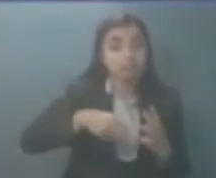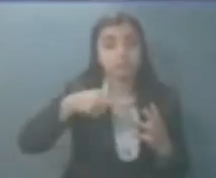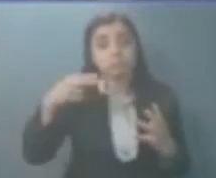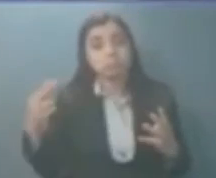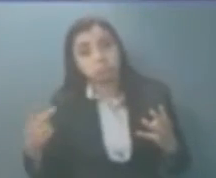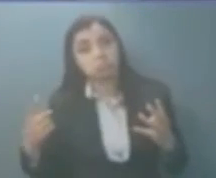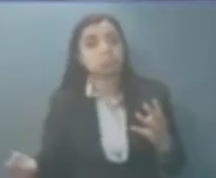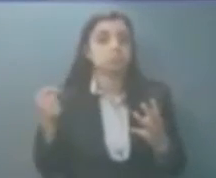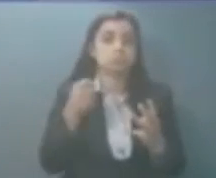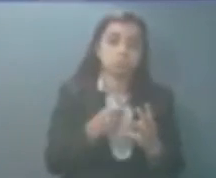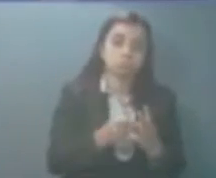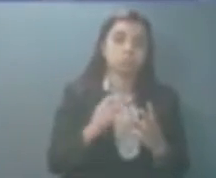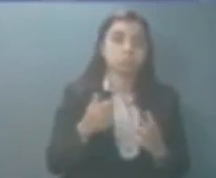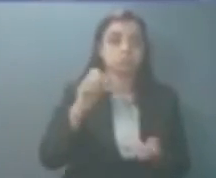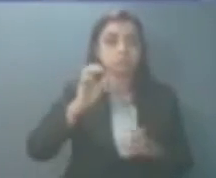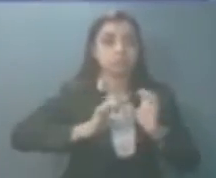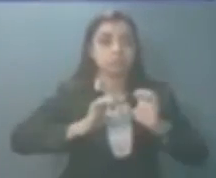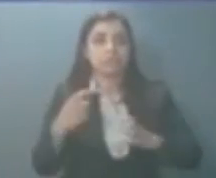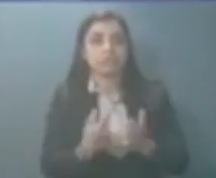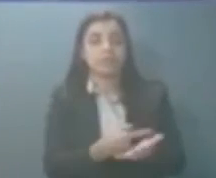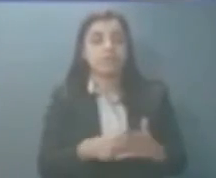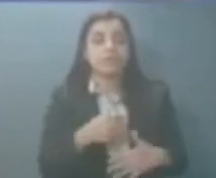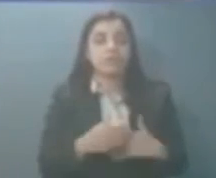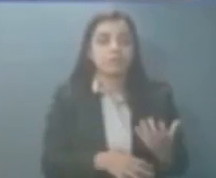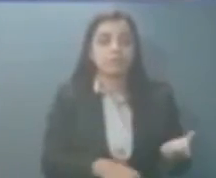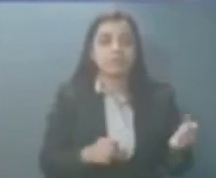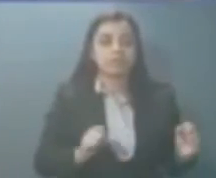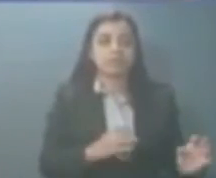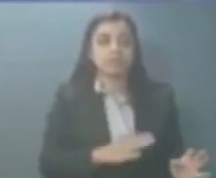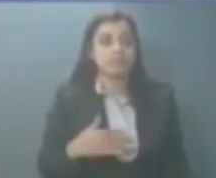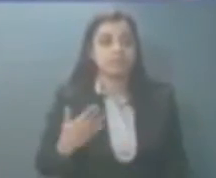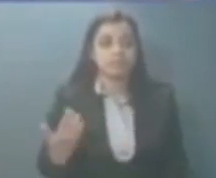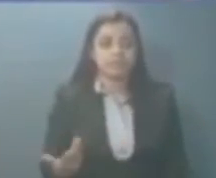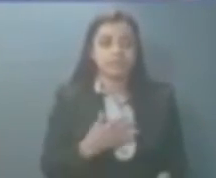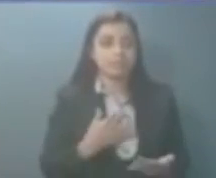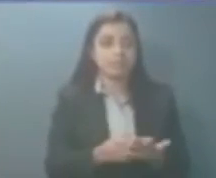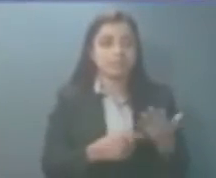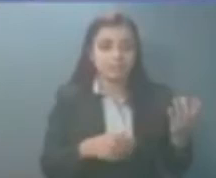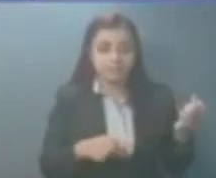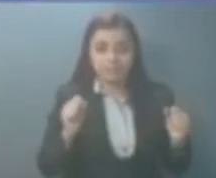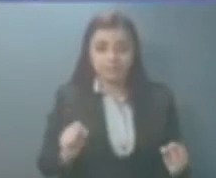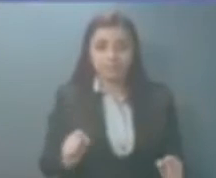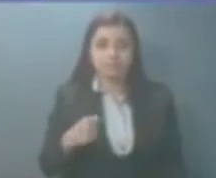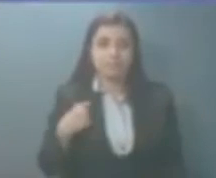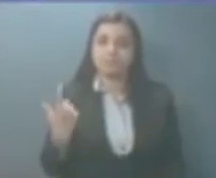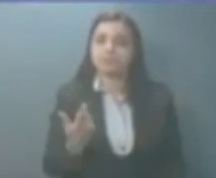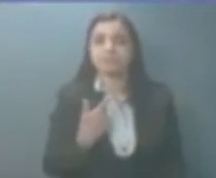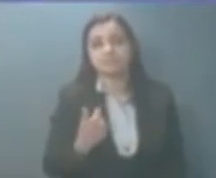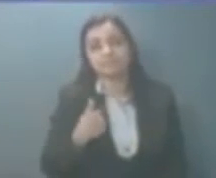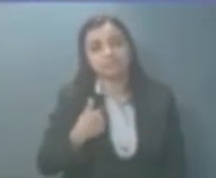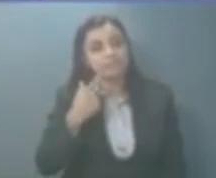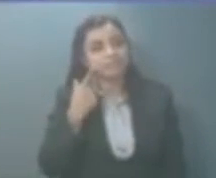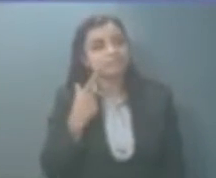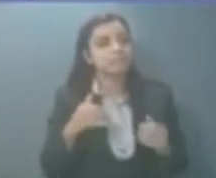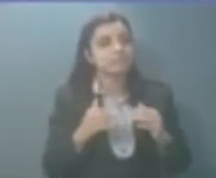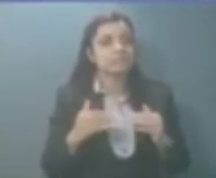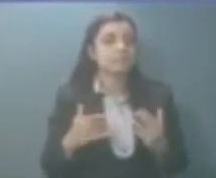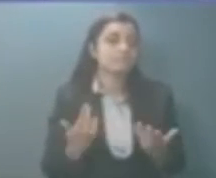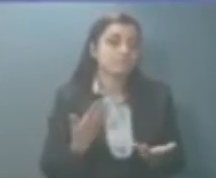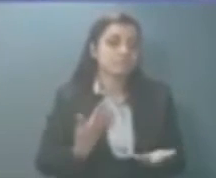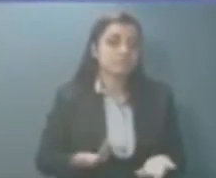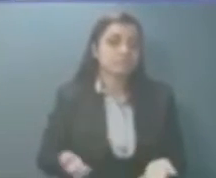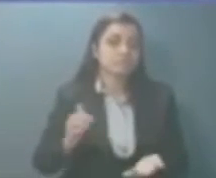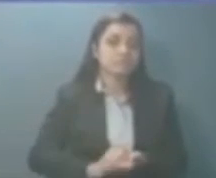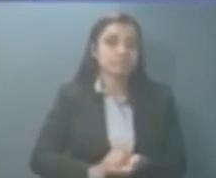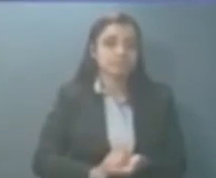una evaluación, pero esa evaluación solo se dará en caso de empate. Así que,